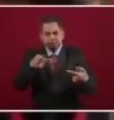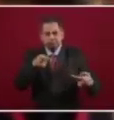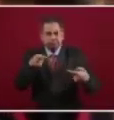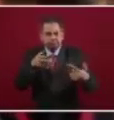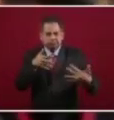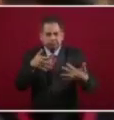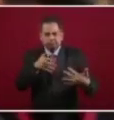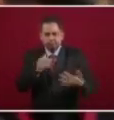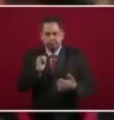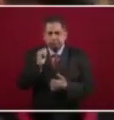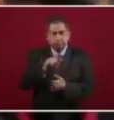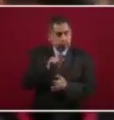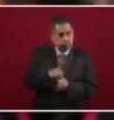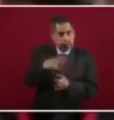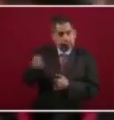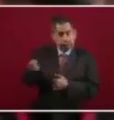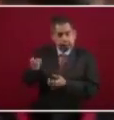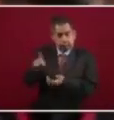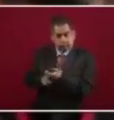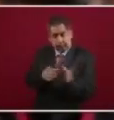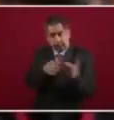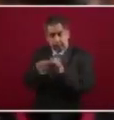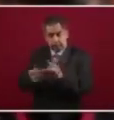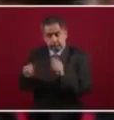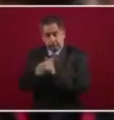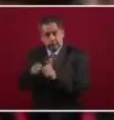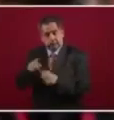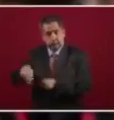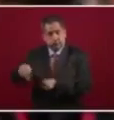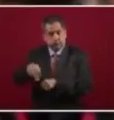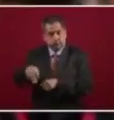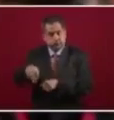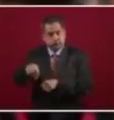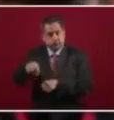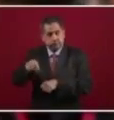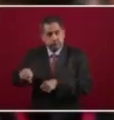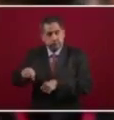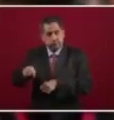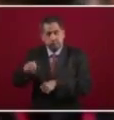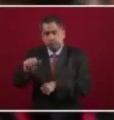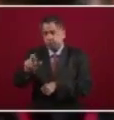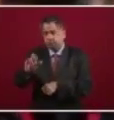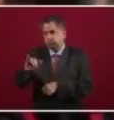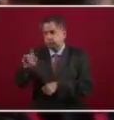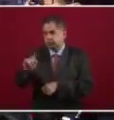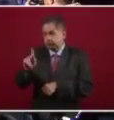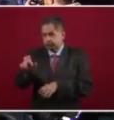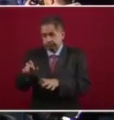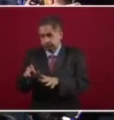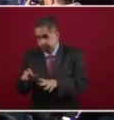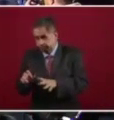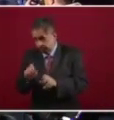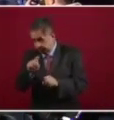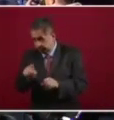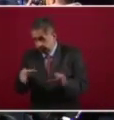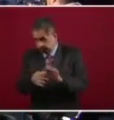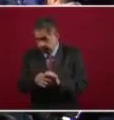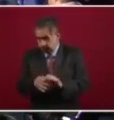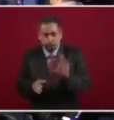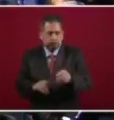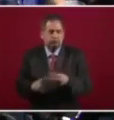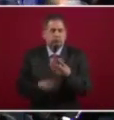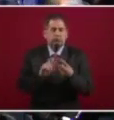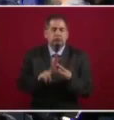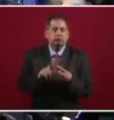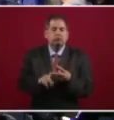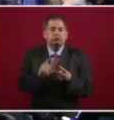tuviera alguna relación con lo de esto que pasó aquí en Bavispe. Y la segunda es sobre las,